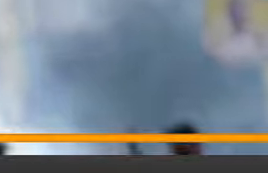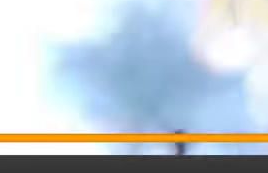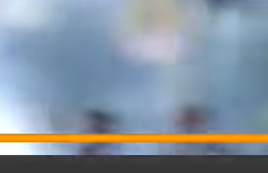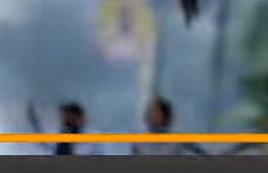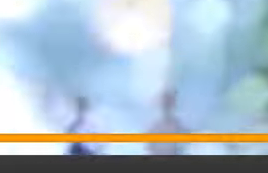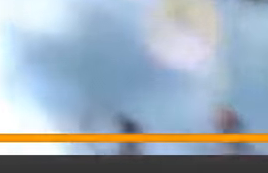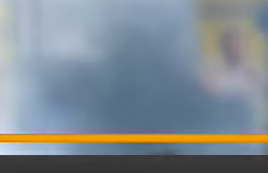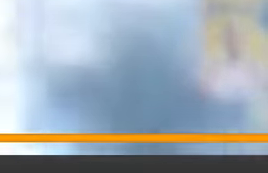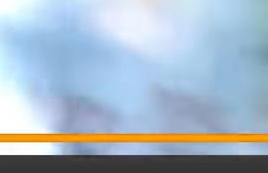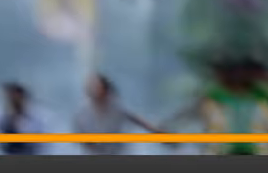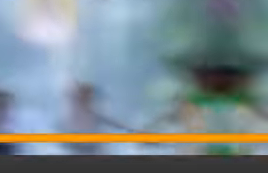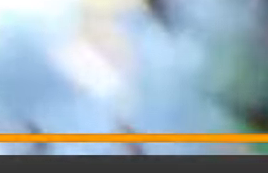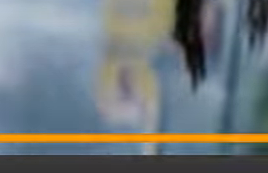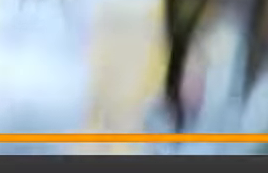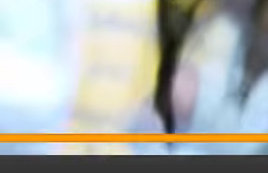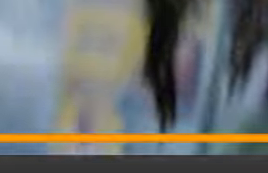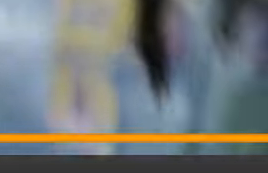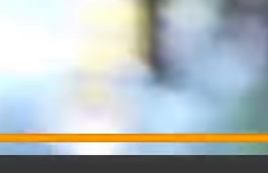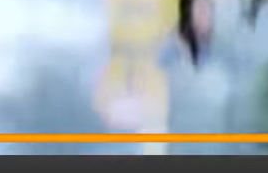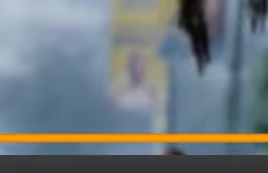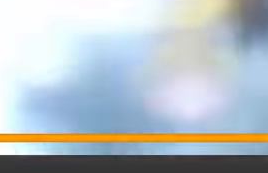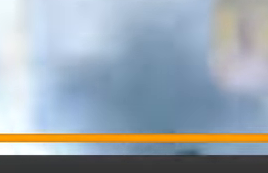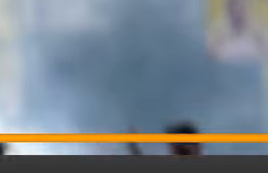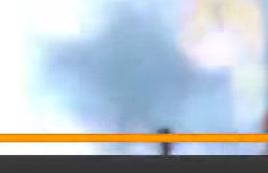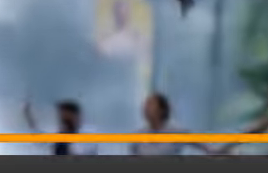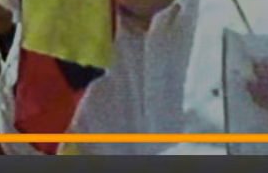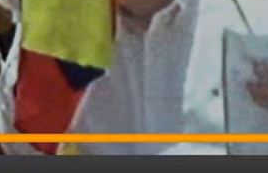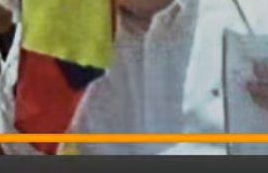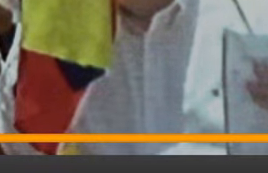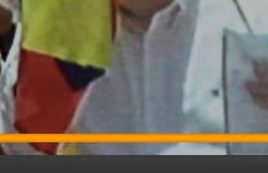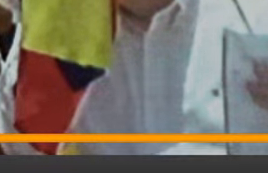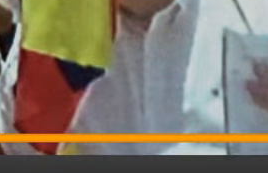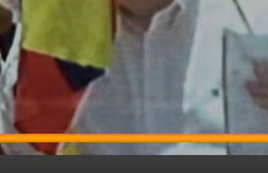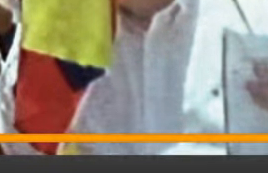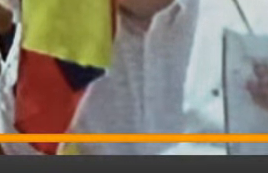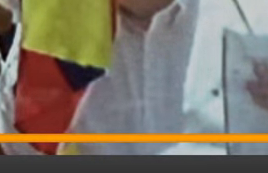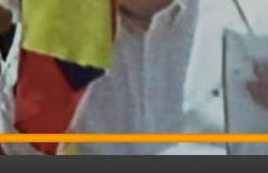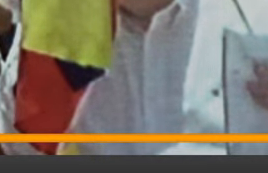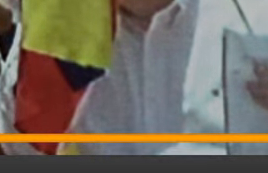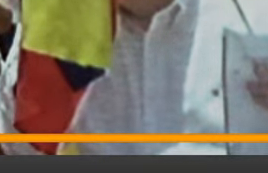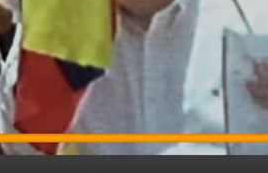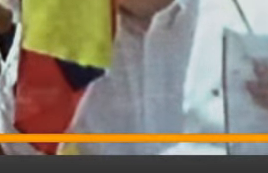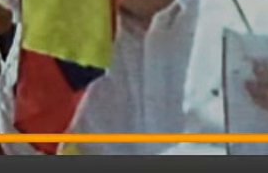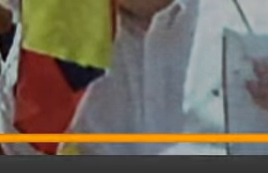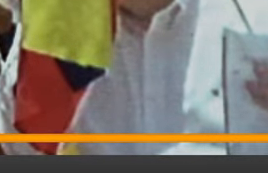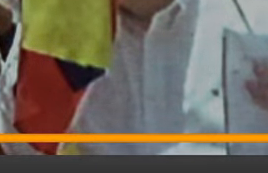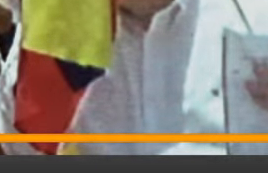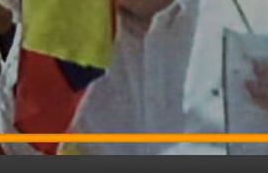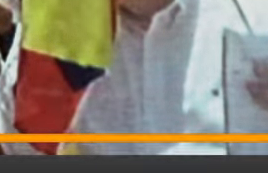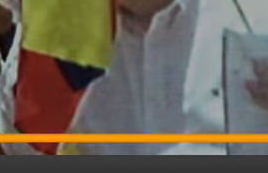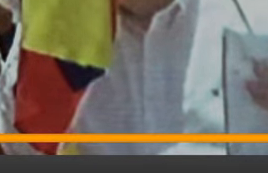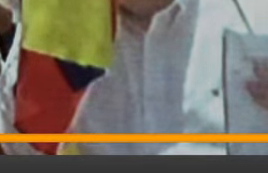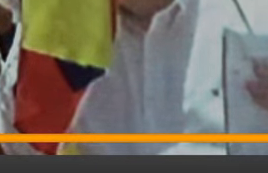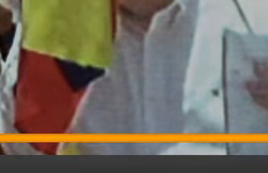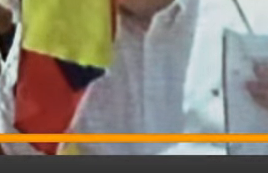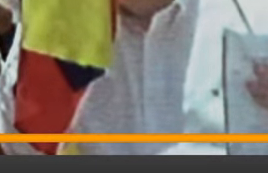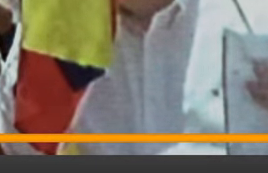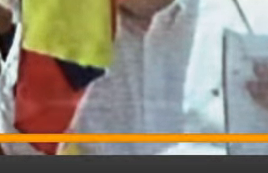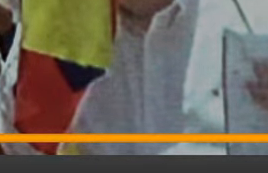derecho a un proceso justo. No olvide dejar un comentario en este video, estaremos al tanto de sus argumentos. Muchísimas gracias por siempre estar